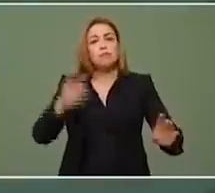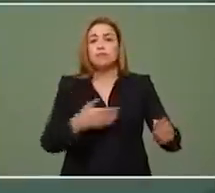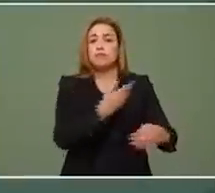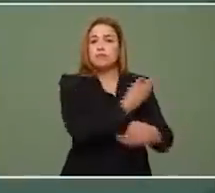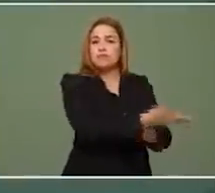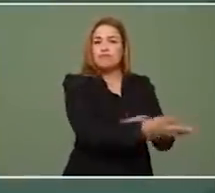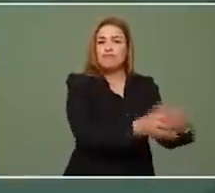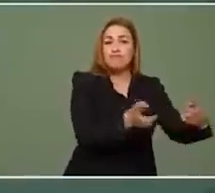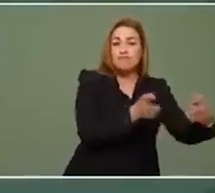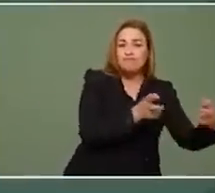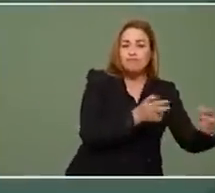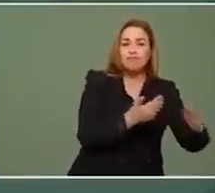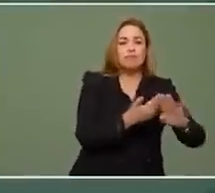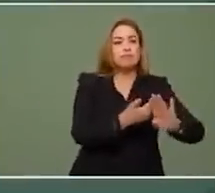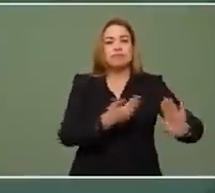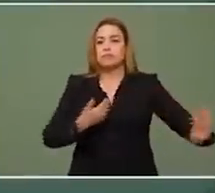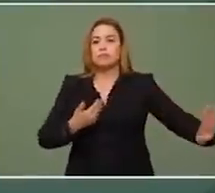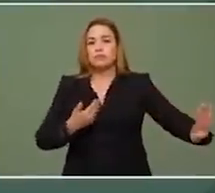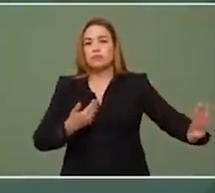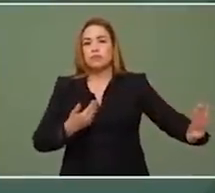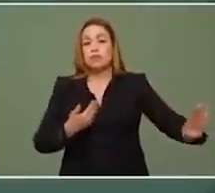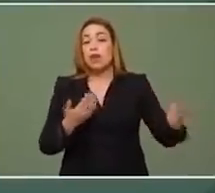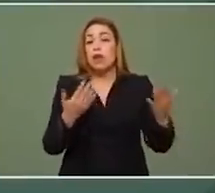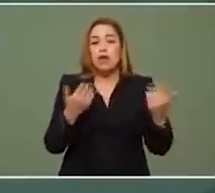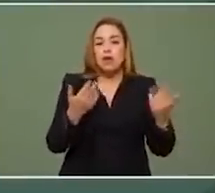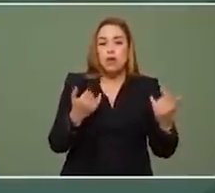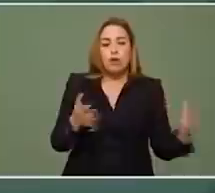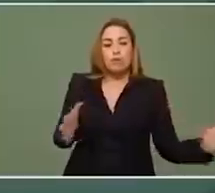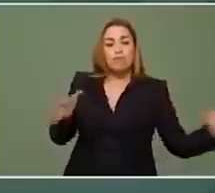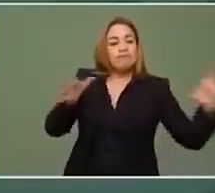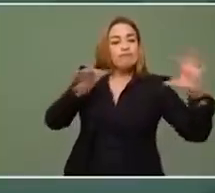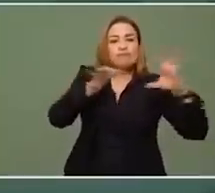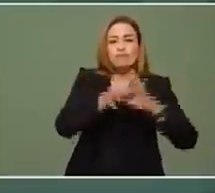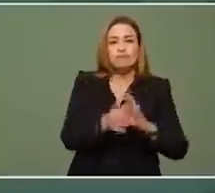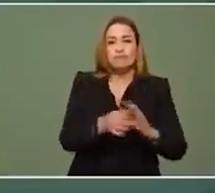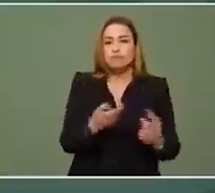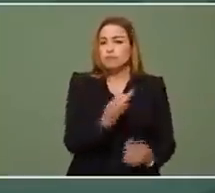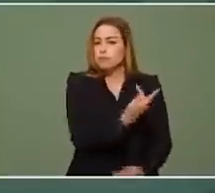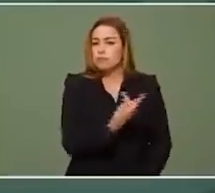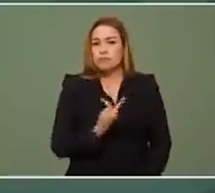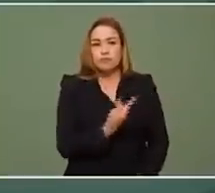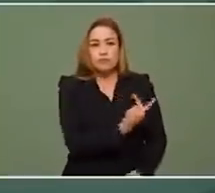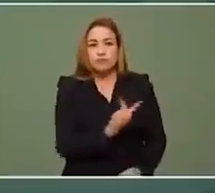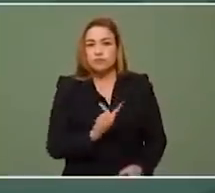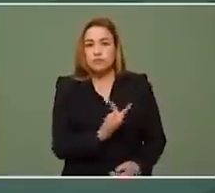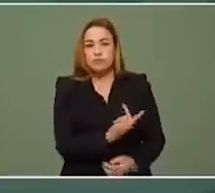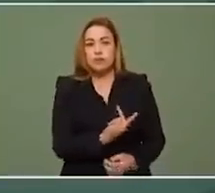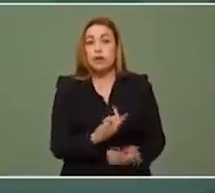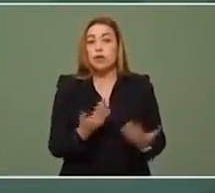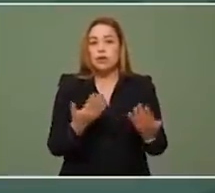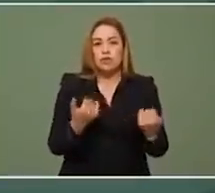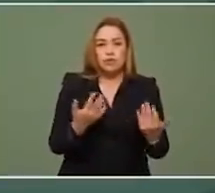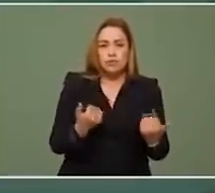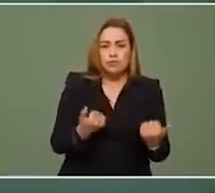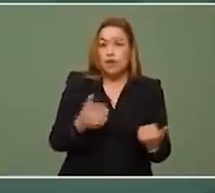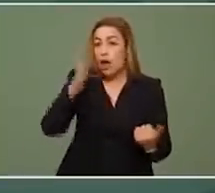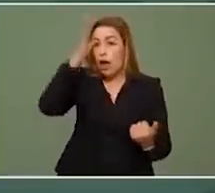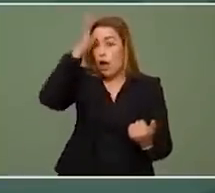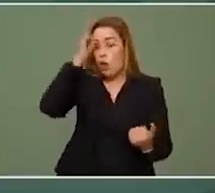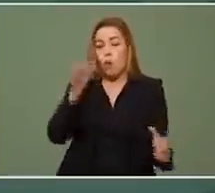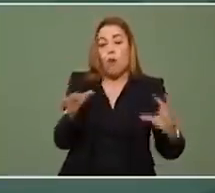que no haya contubernio entre autoridades y